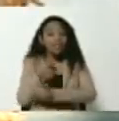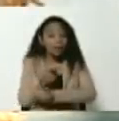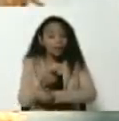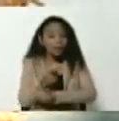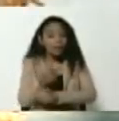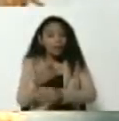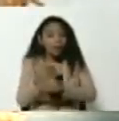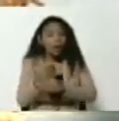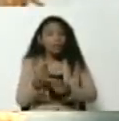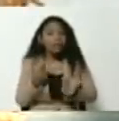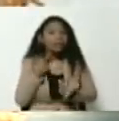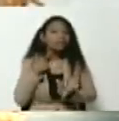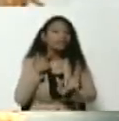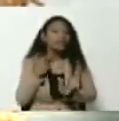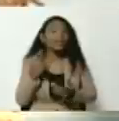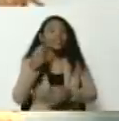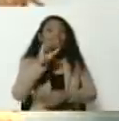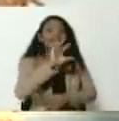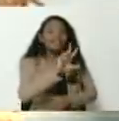debe